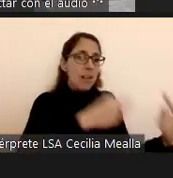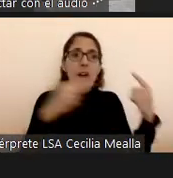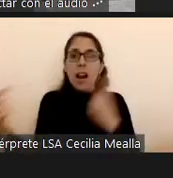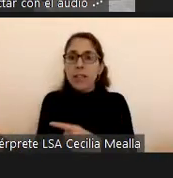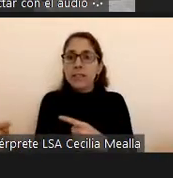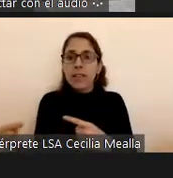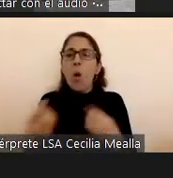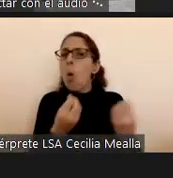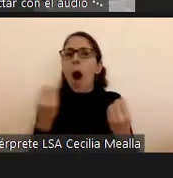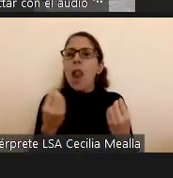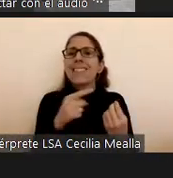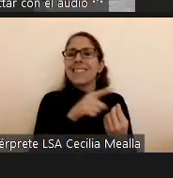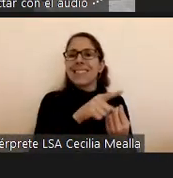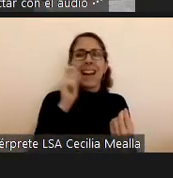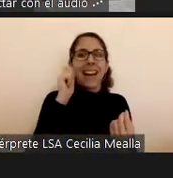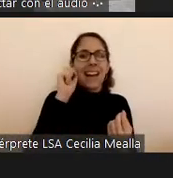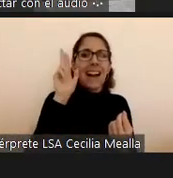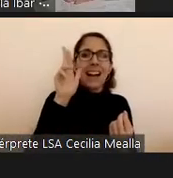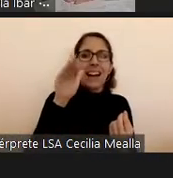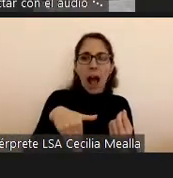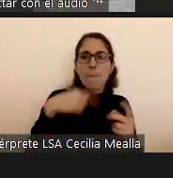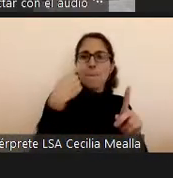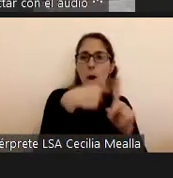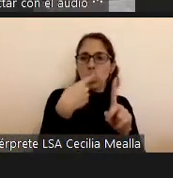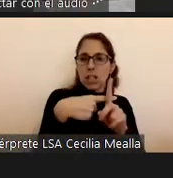Las gram positivas,